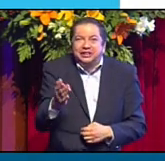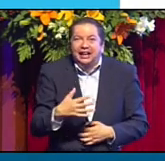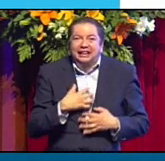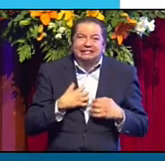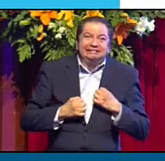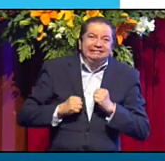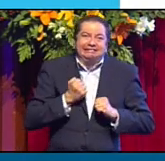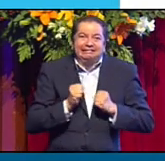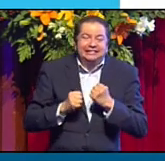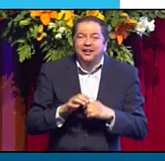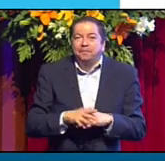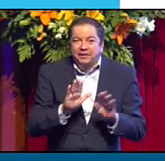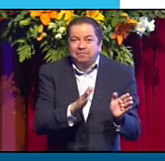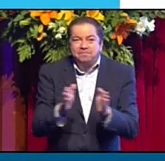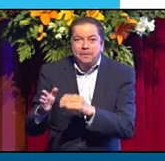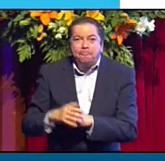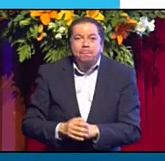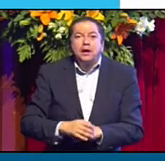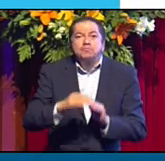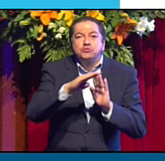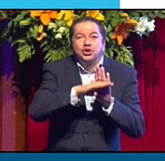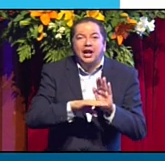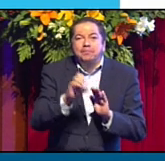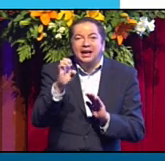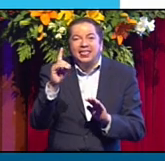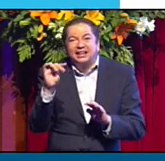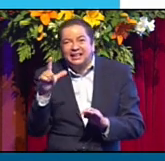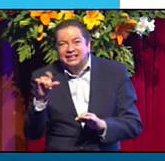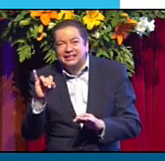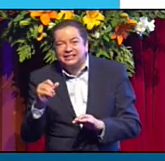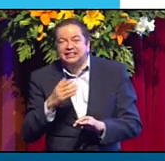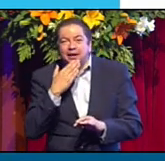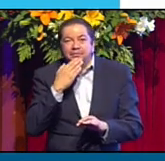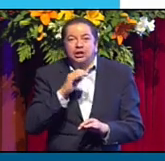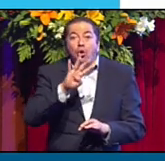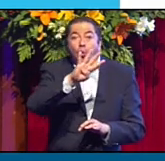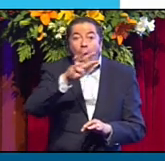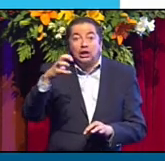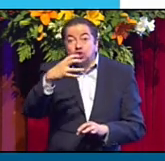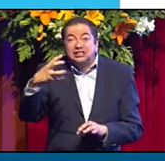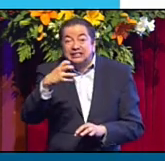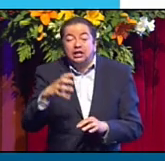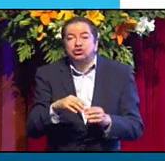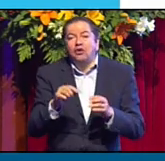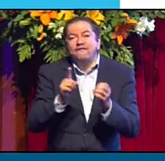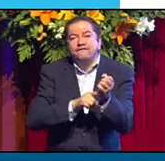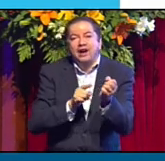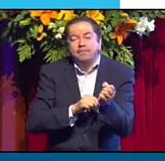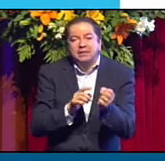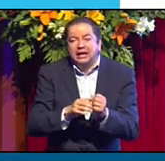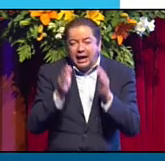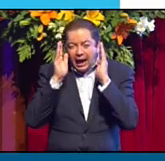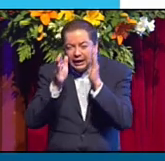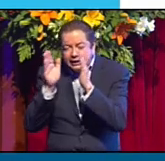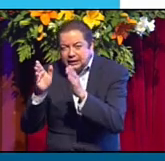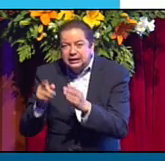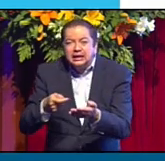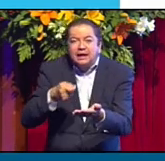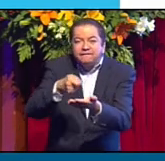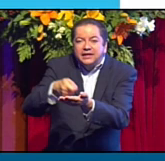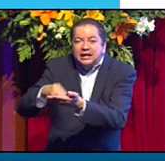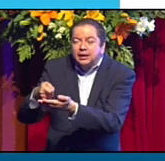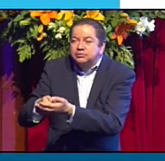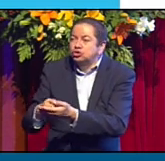ustedes. El programa EPI Crianza, tan importante, 400 familias atendidas, financiamientos